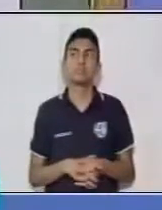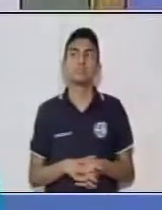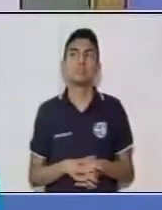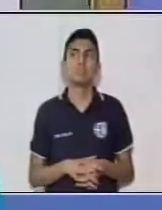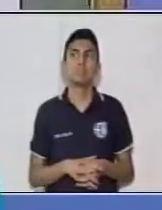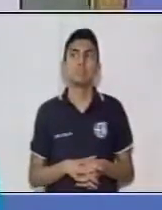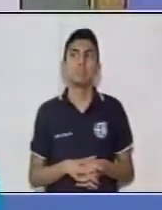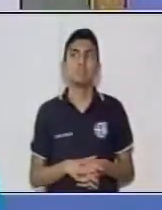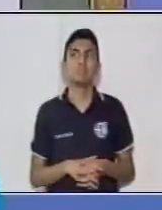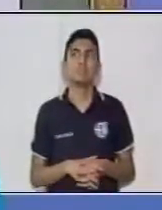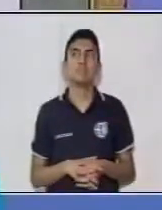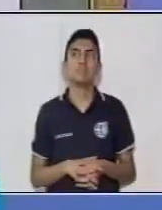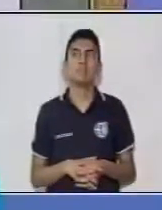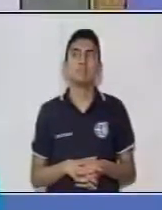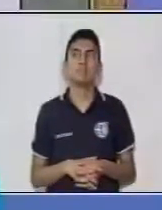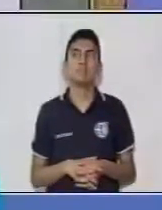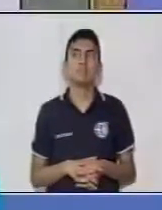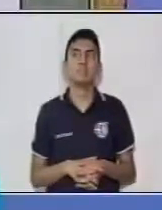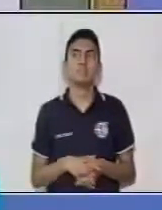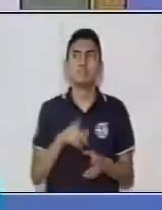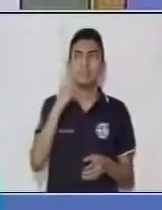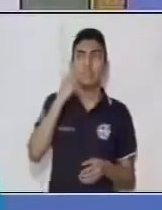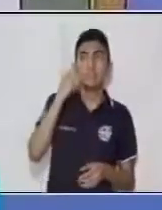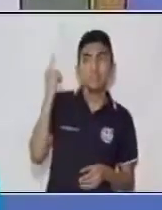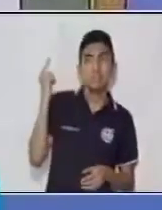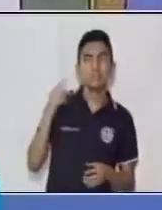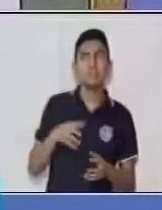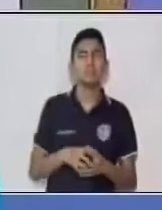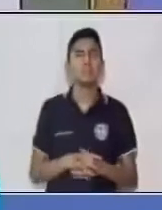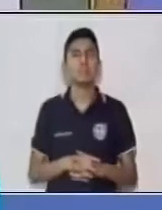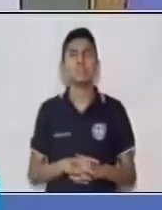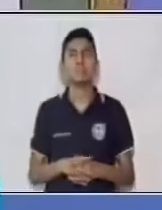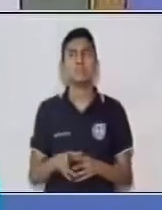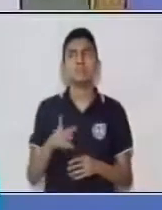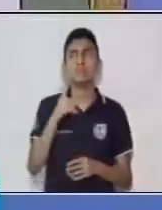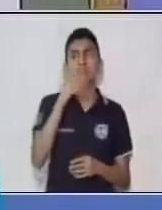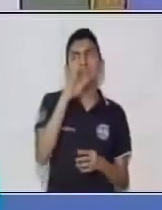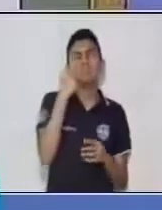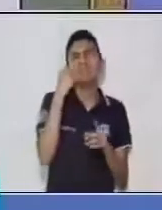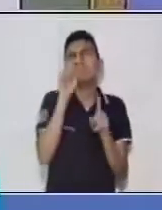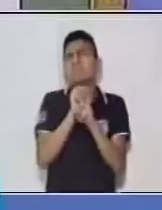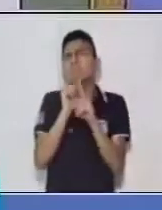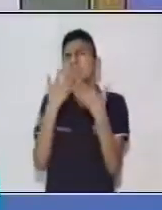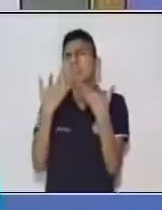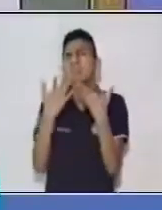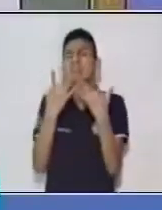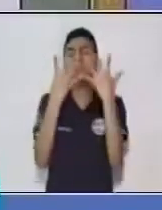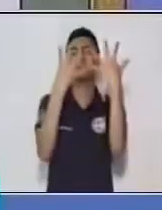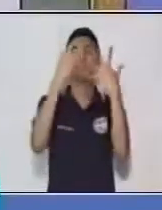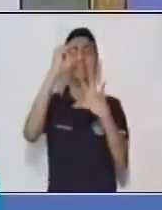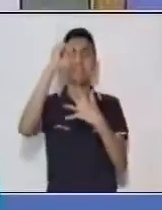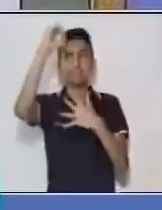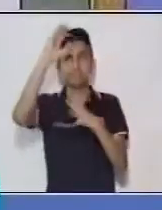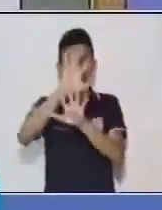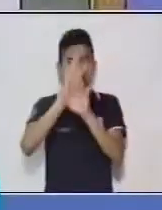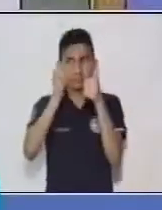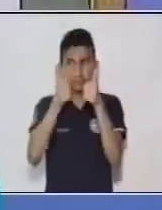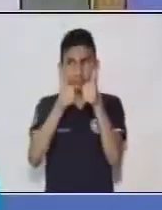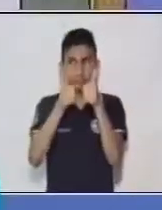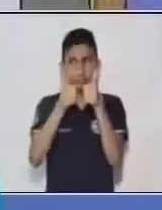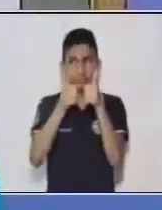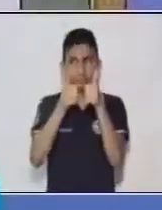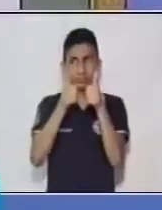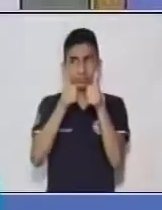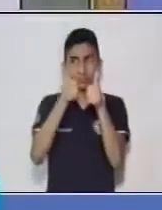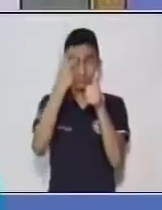los 180 grados. Acá es un cuarto de vuelta, lleva 90 grados y acá